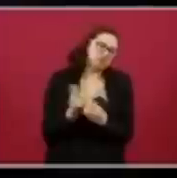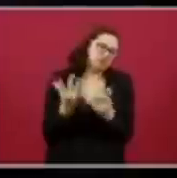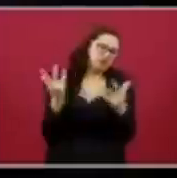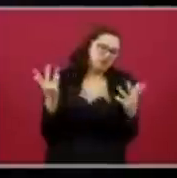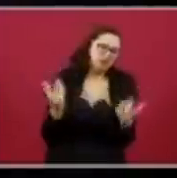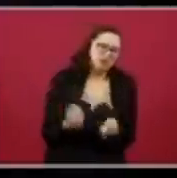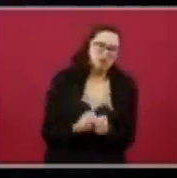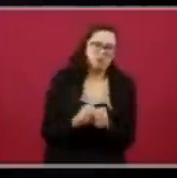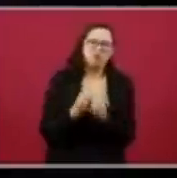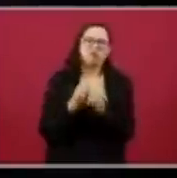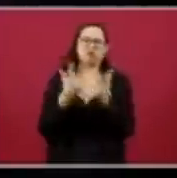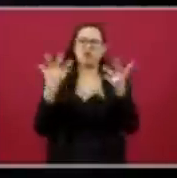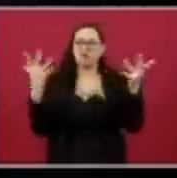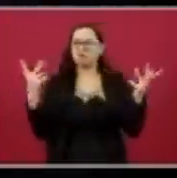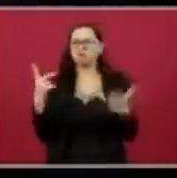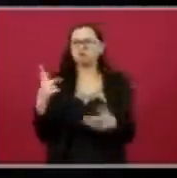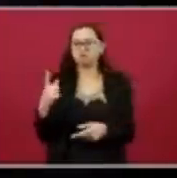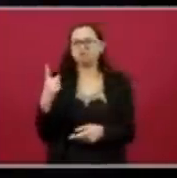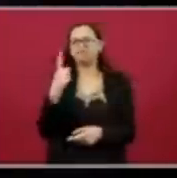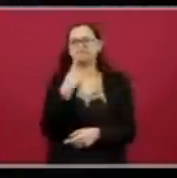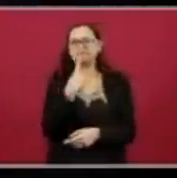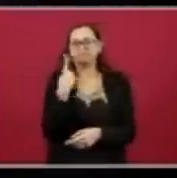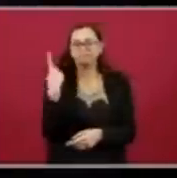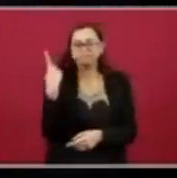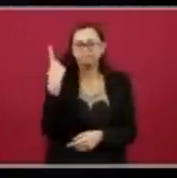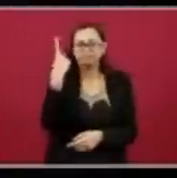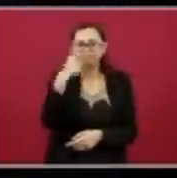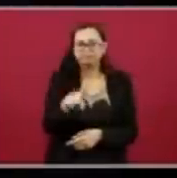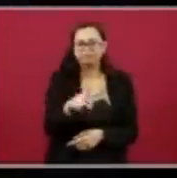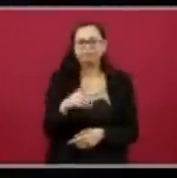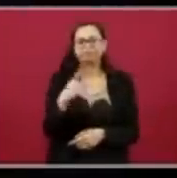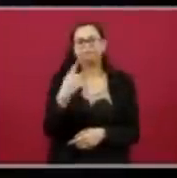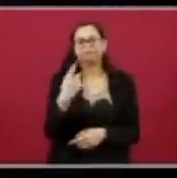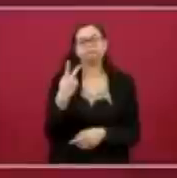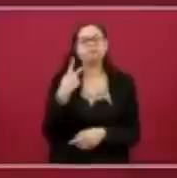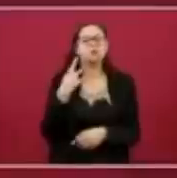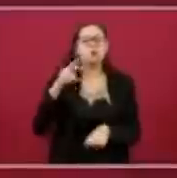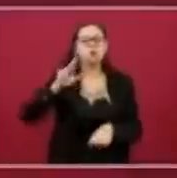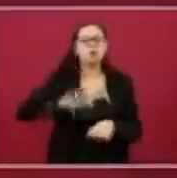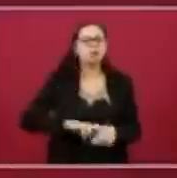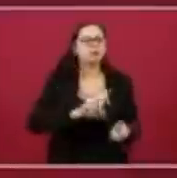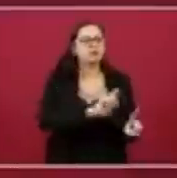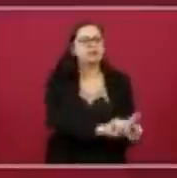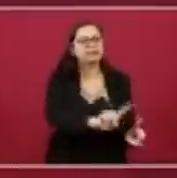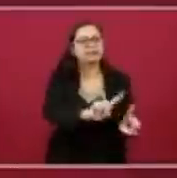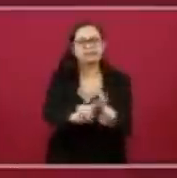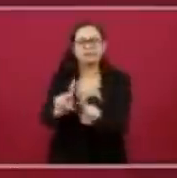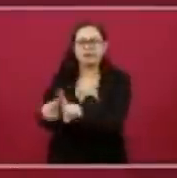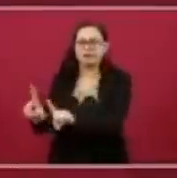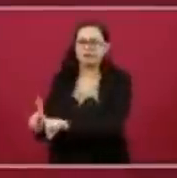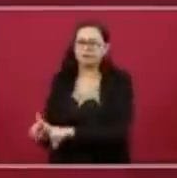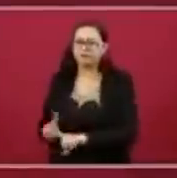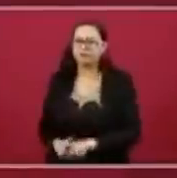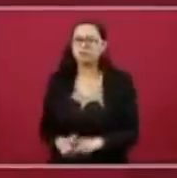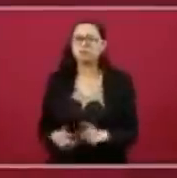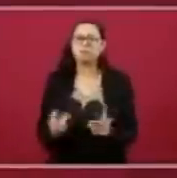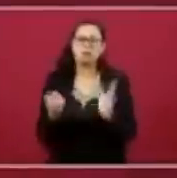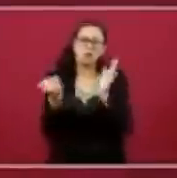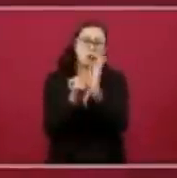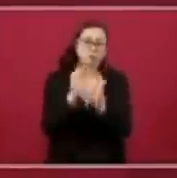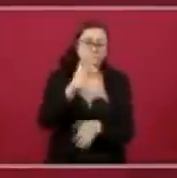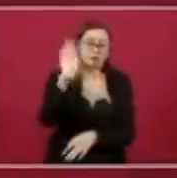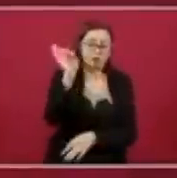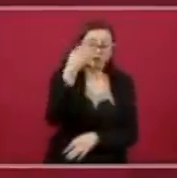por supuesto que las denuncias ante las diversas procuradurías, si es un impuesto federal,